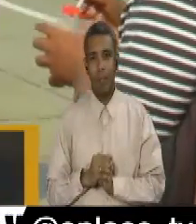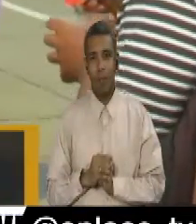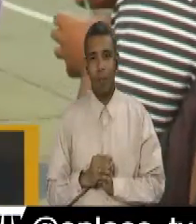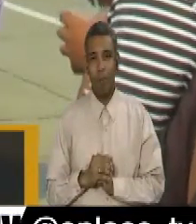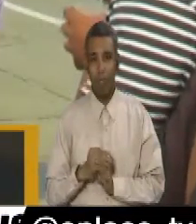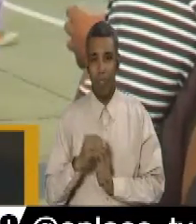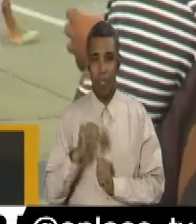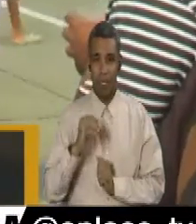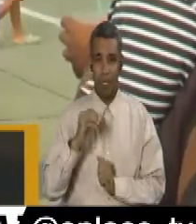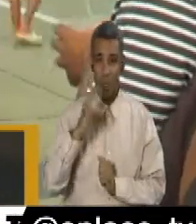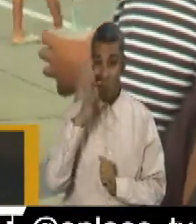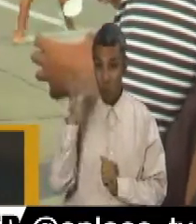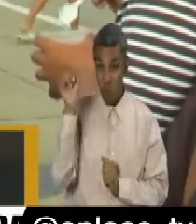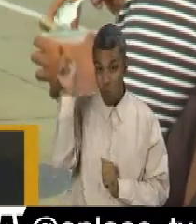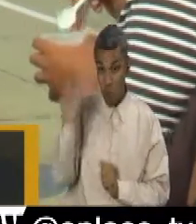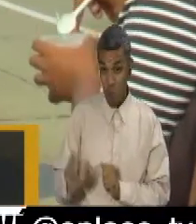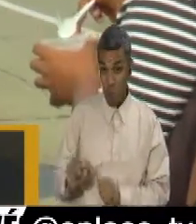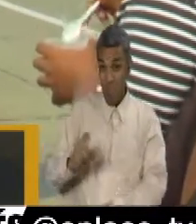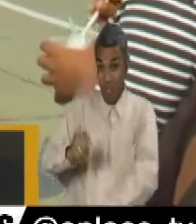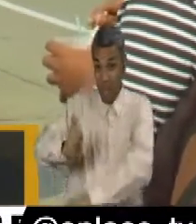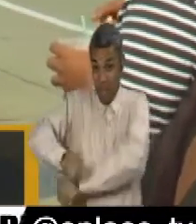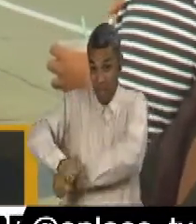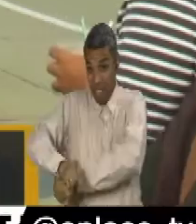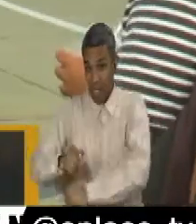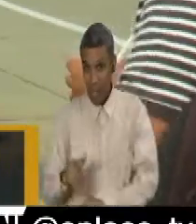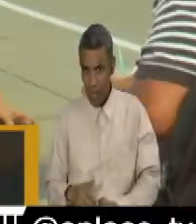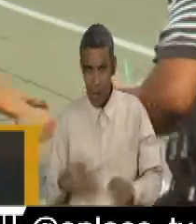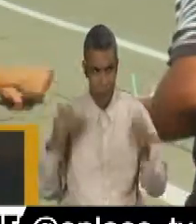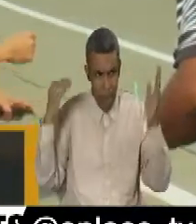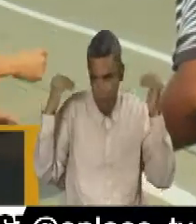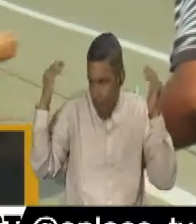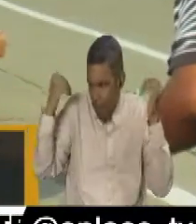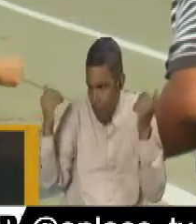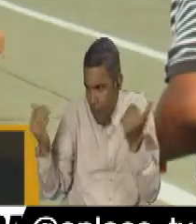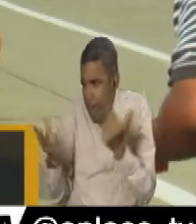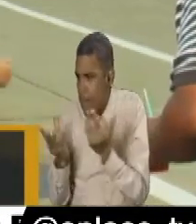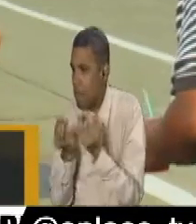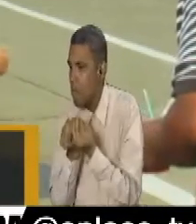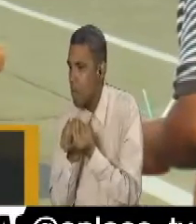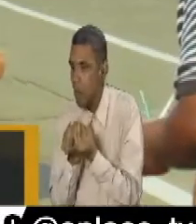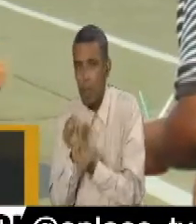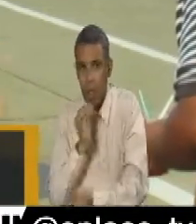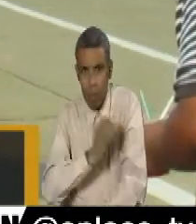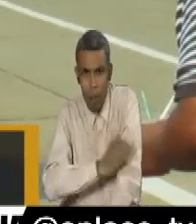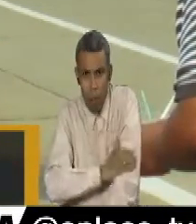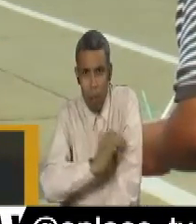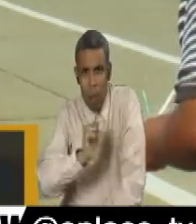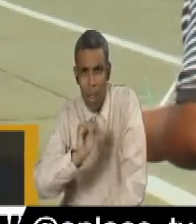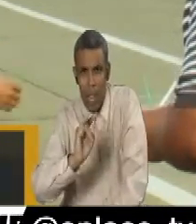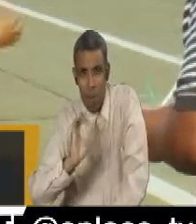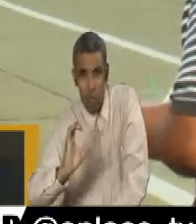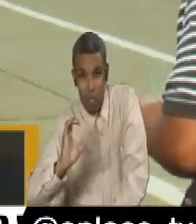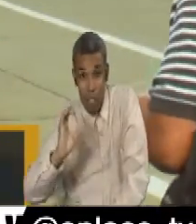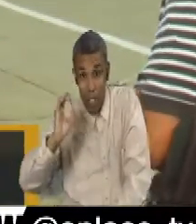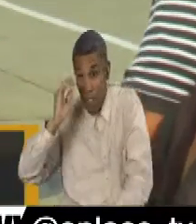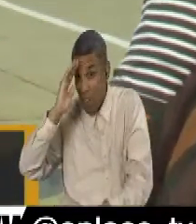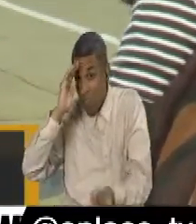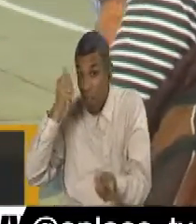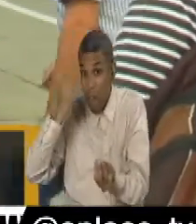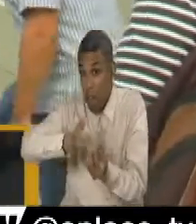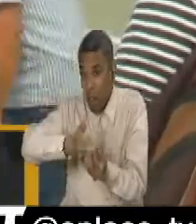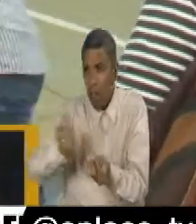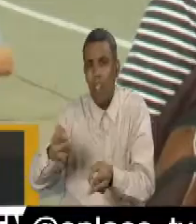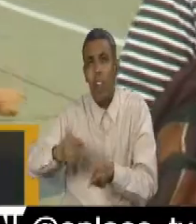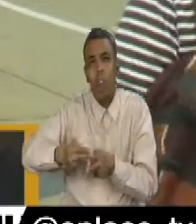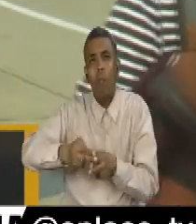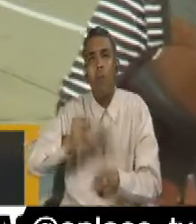que elaboró el montaje junto con los paramilitares resultó ser un fiscal que es William Gildardo Pacheco Granado,